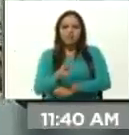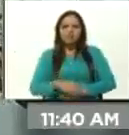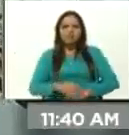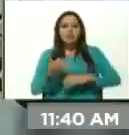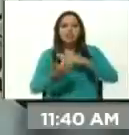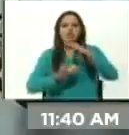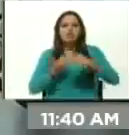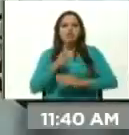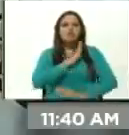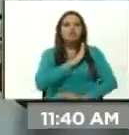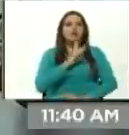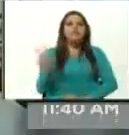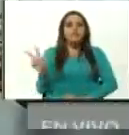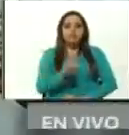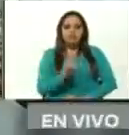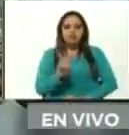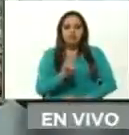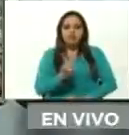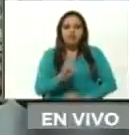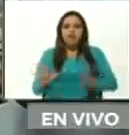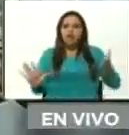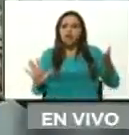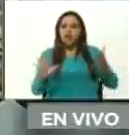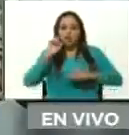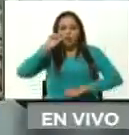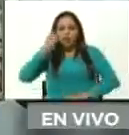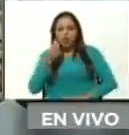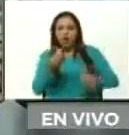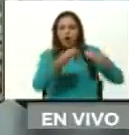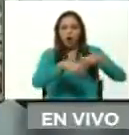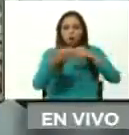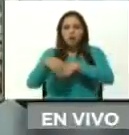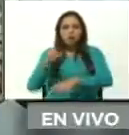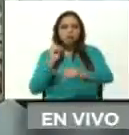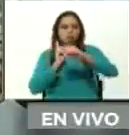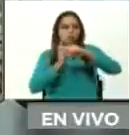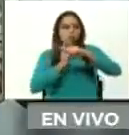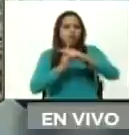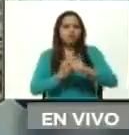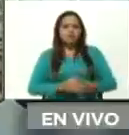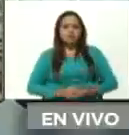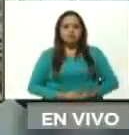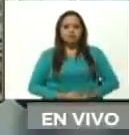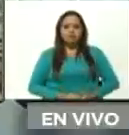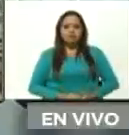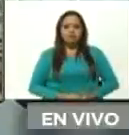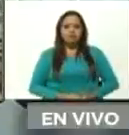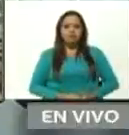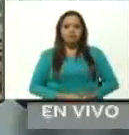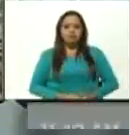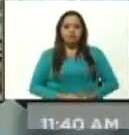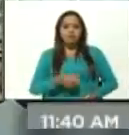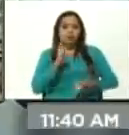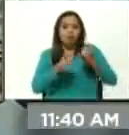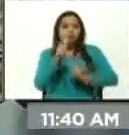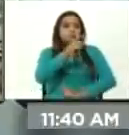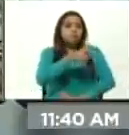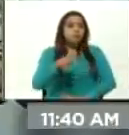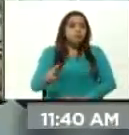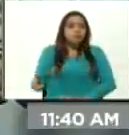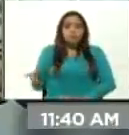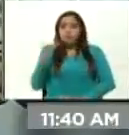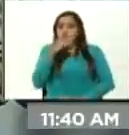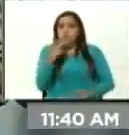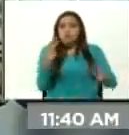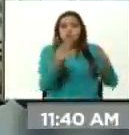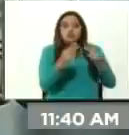instituciones venezolanas en el marco de esa complementariedad positiva. Hay gente que, sin conocer